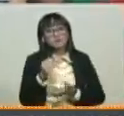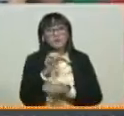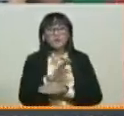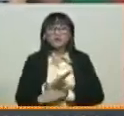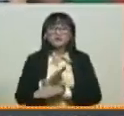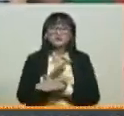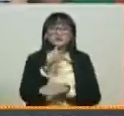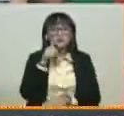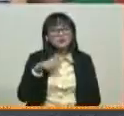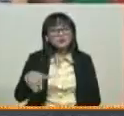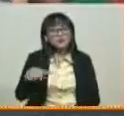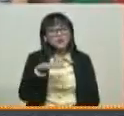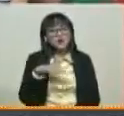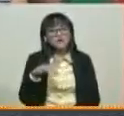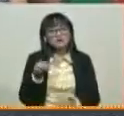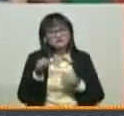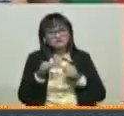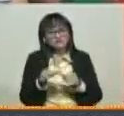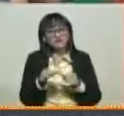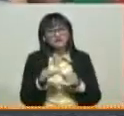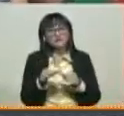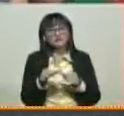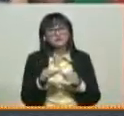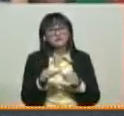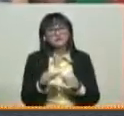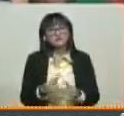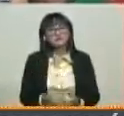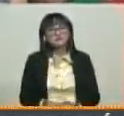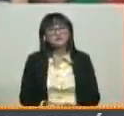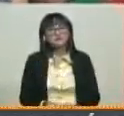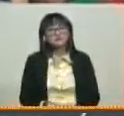del pueblo de manera permanente.